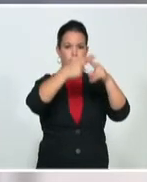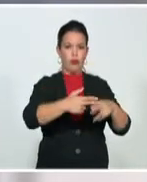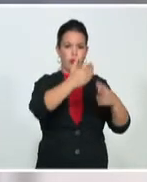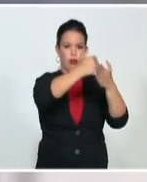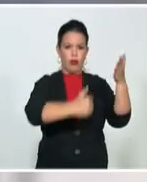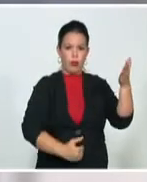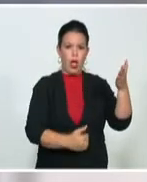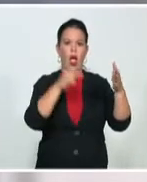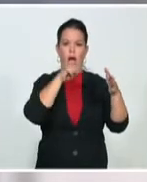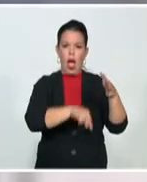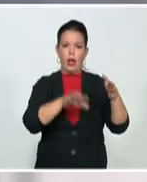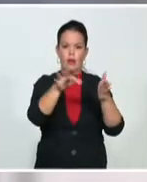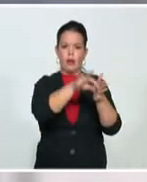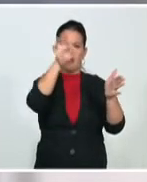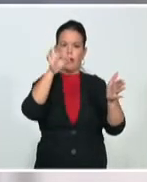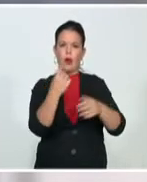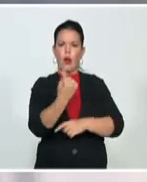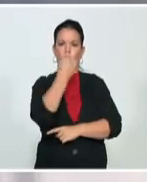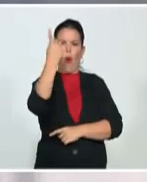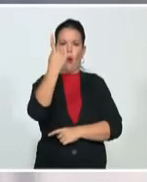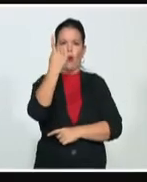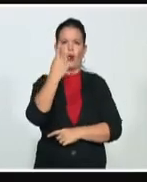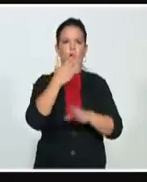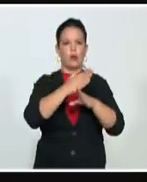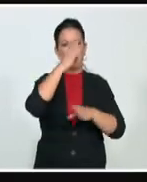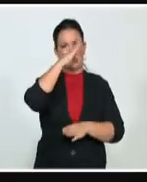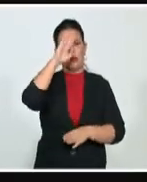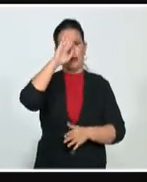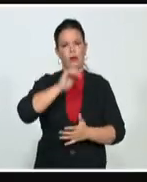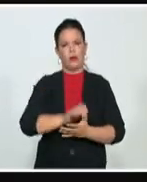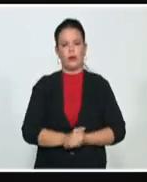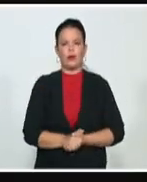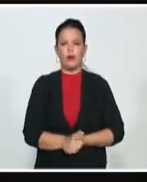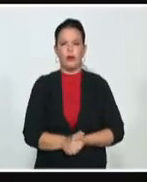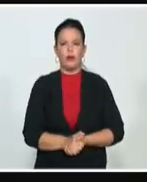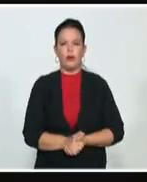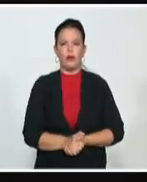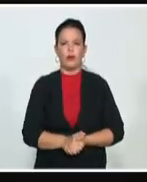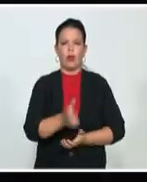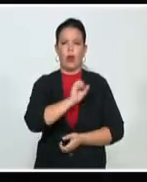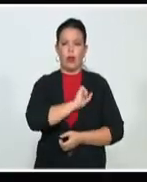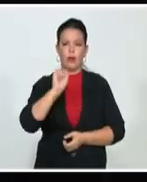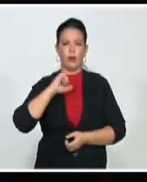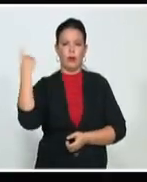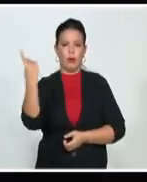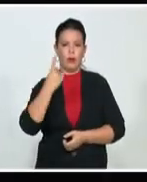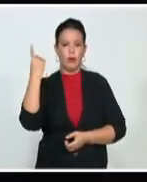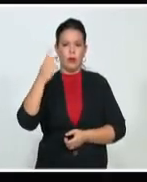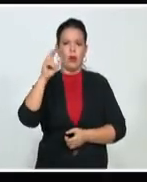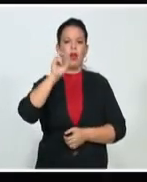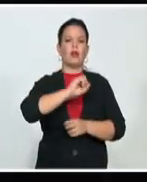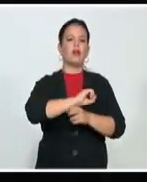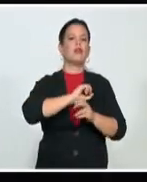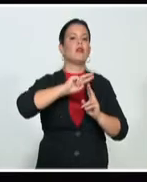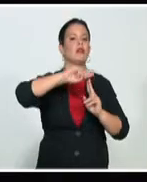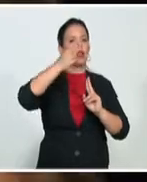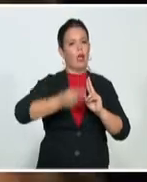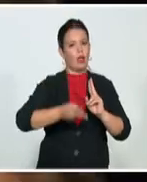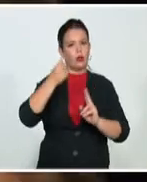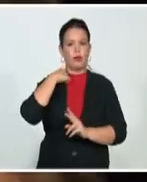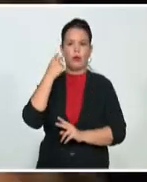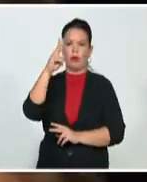decidió reconocer a un destacado artista santiaguero. El Premio Nacional de Teatro 2021 lleva el nombre